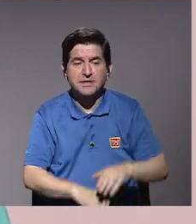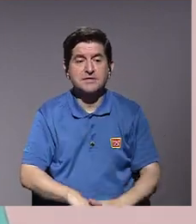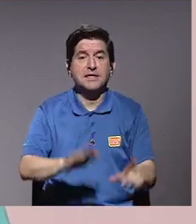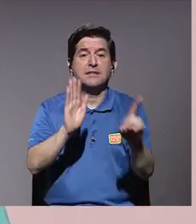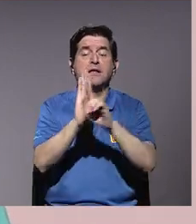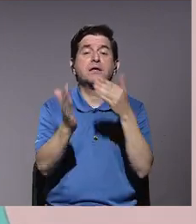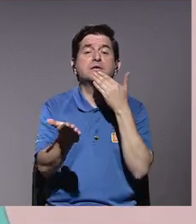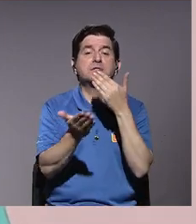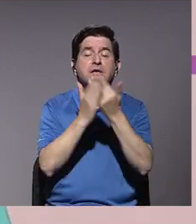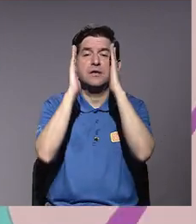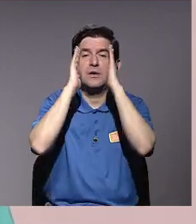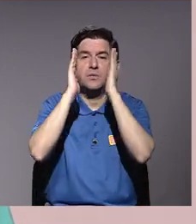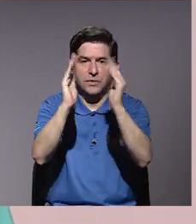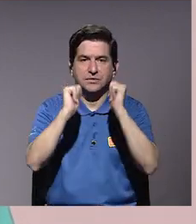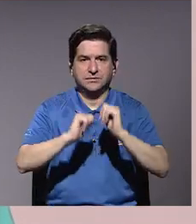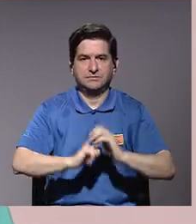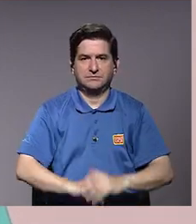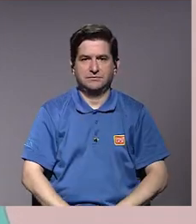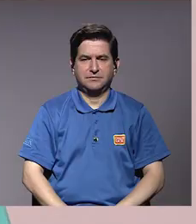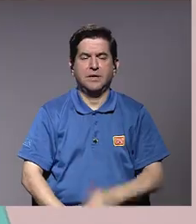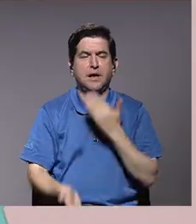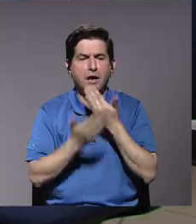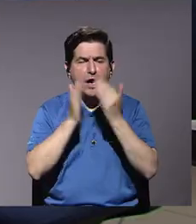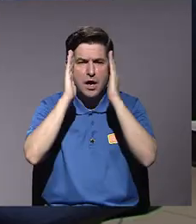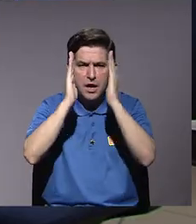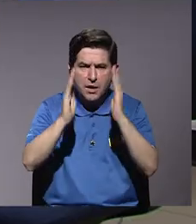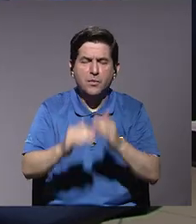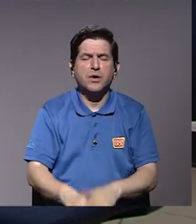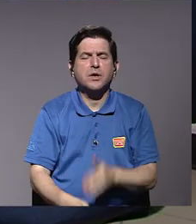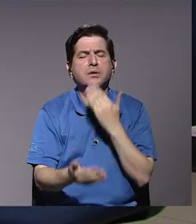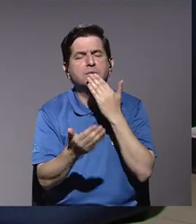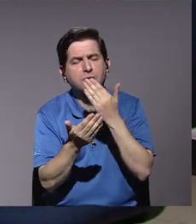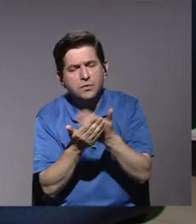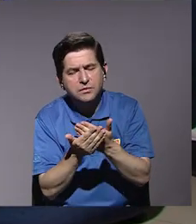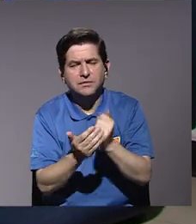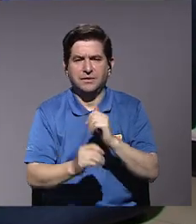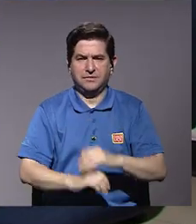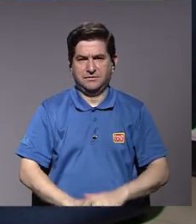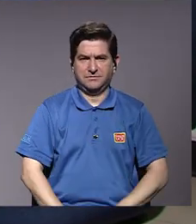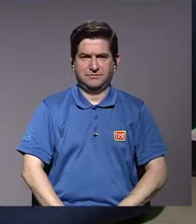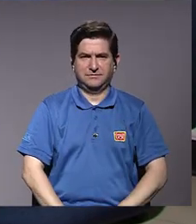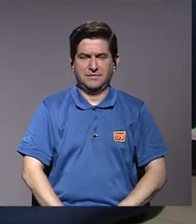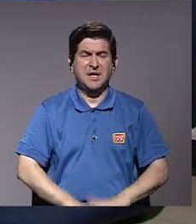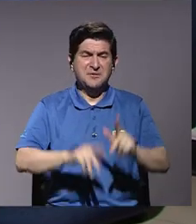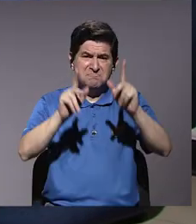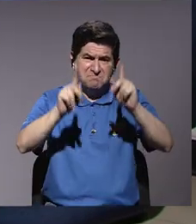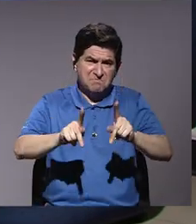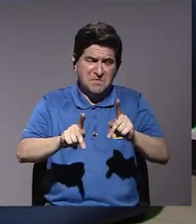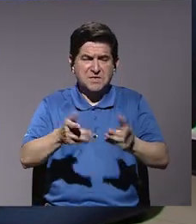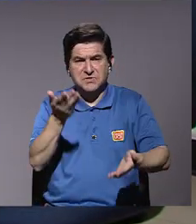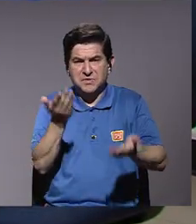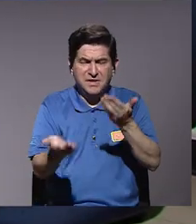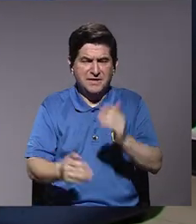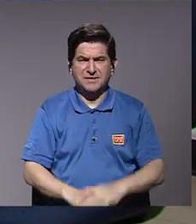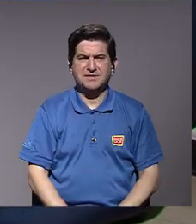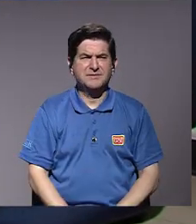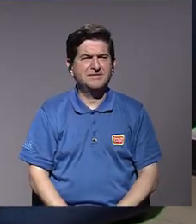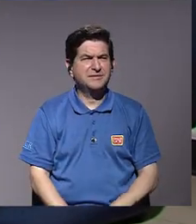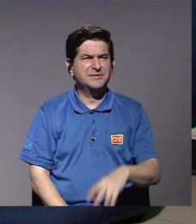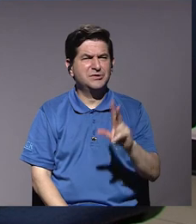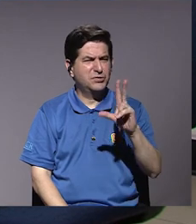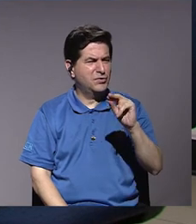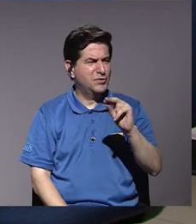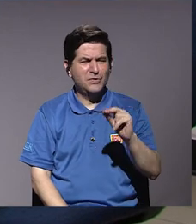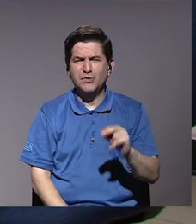y es el derecho al buen trato. Entonces, al buen trato, al trato amable, con cortesía. La gente, aunque realmente no es